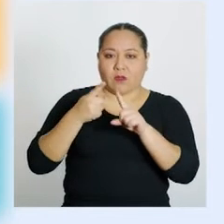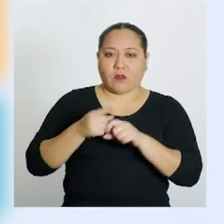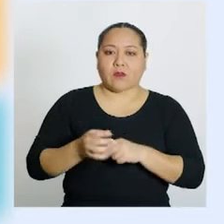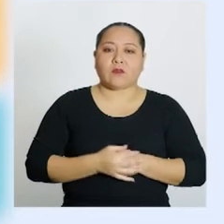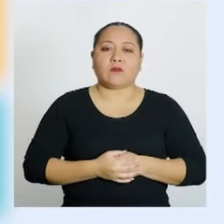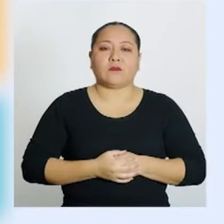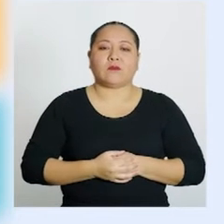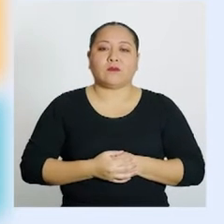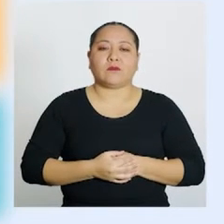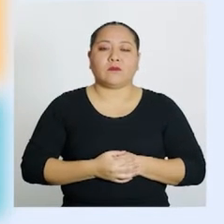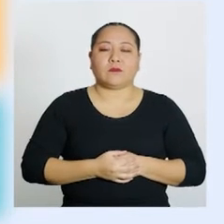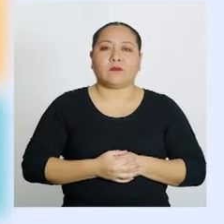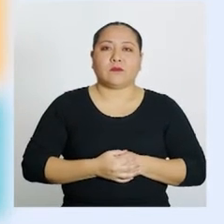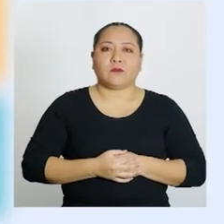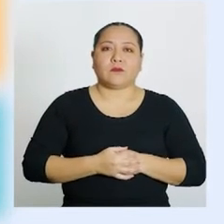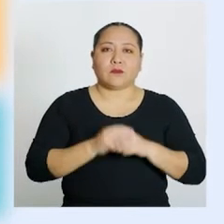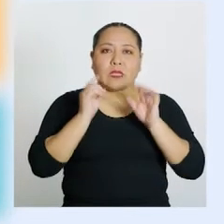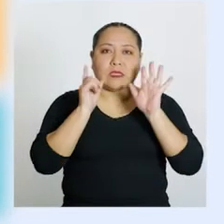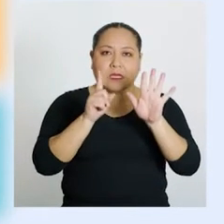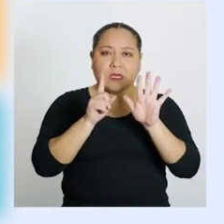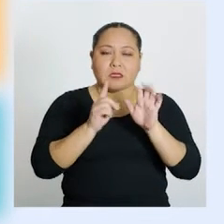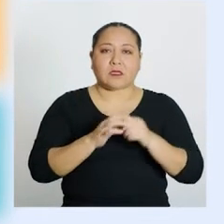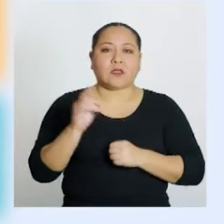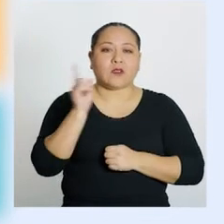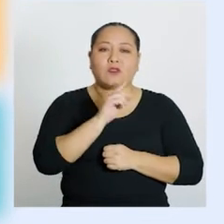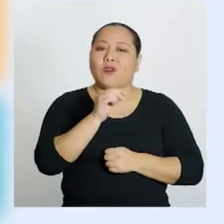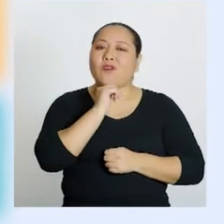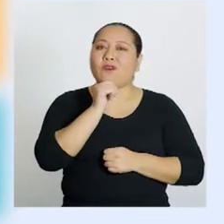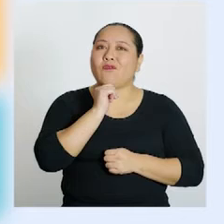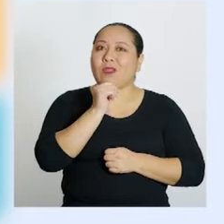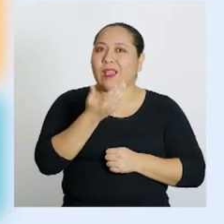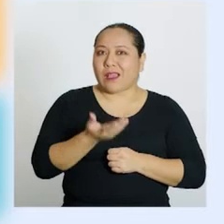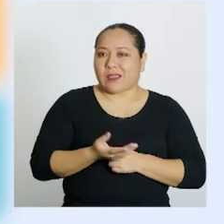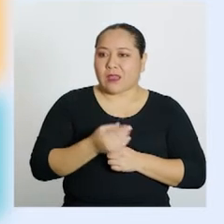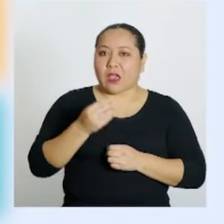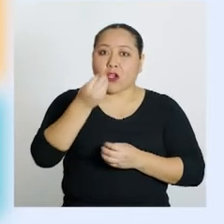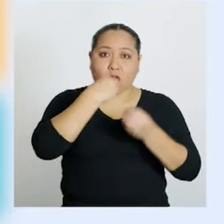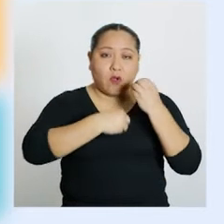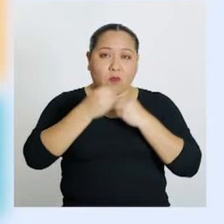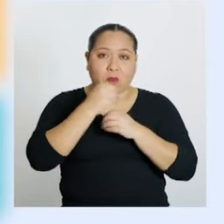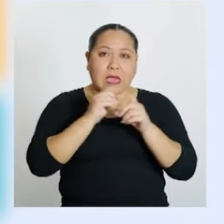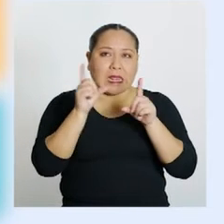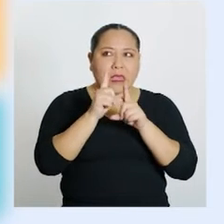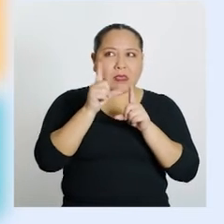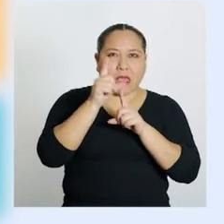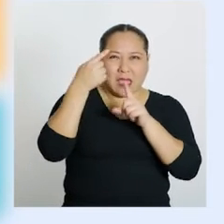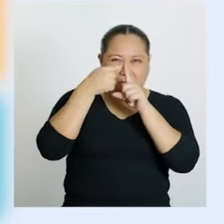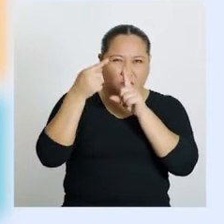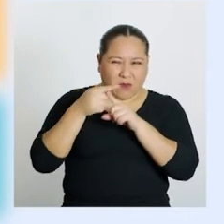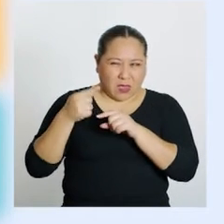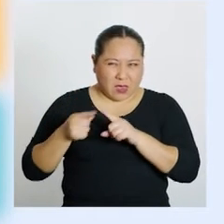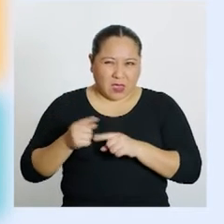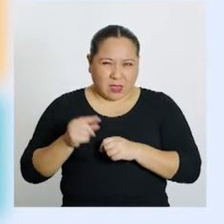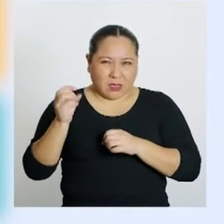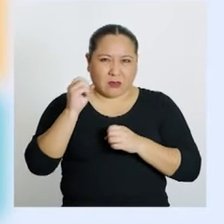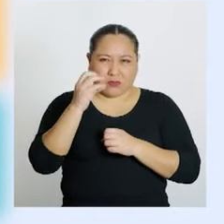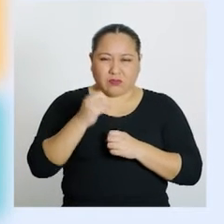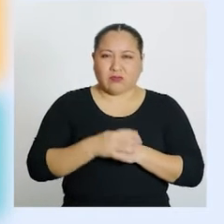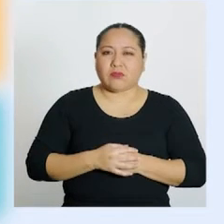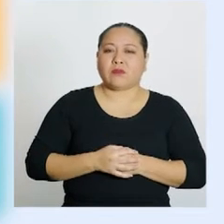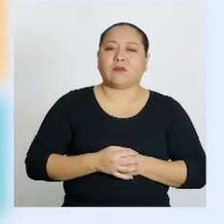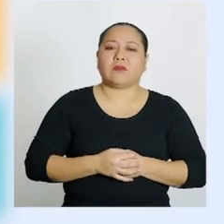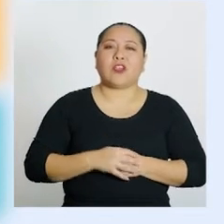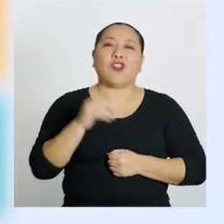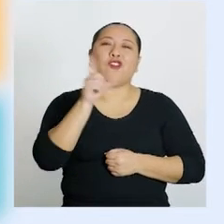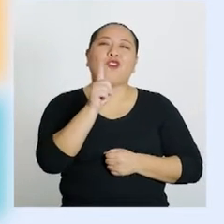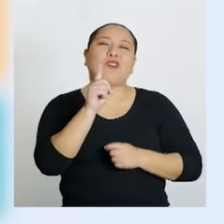otros. 6. Que no falten las menestras en tu dieta regular. Lunes